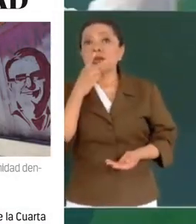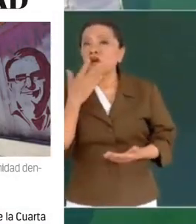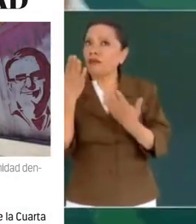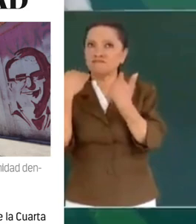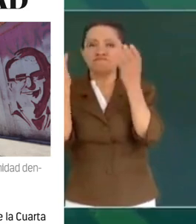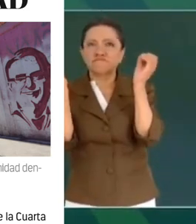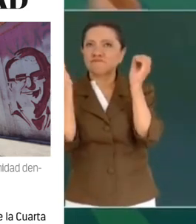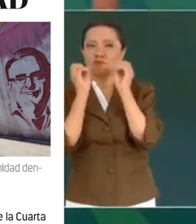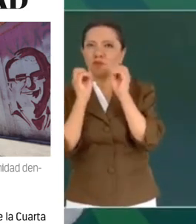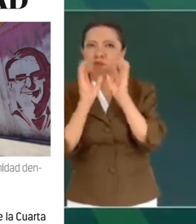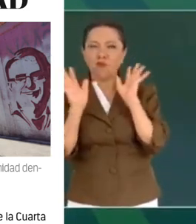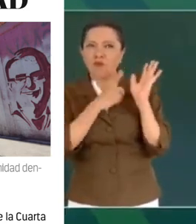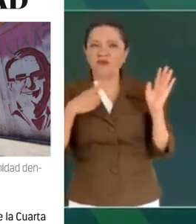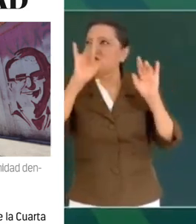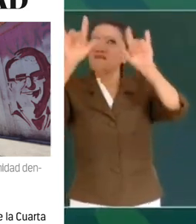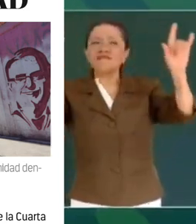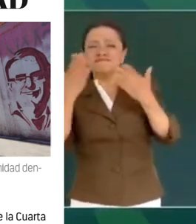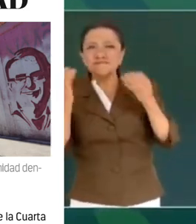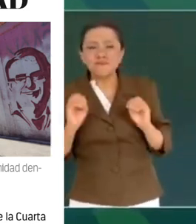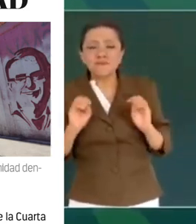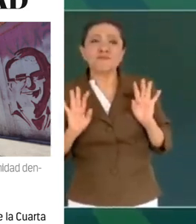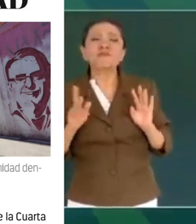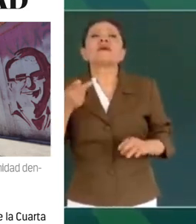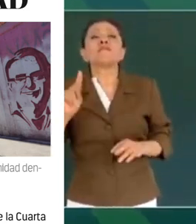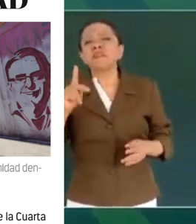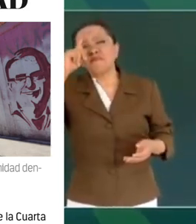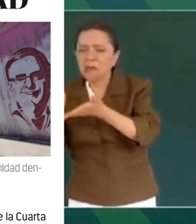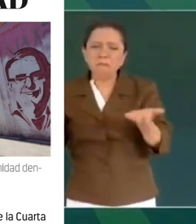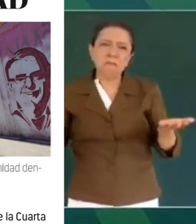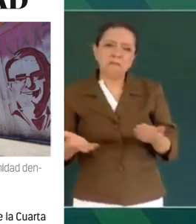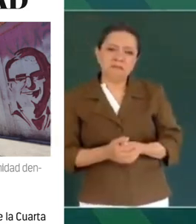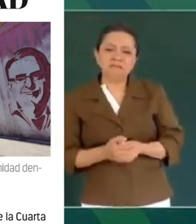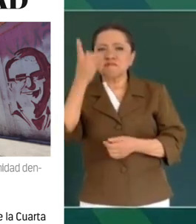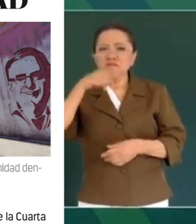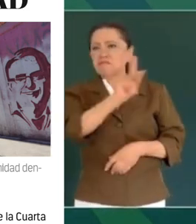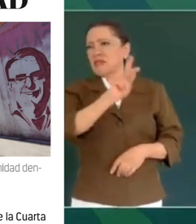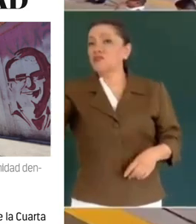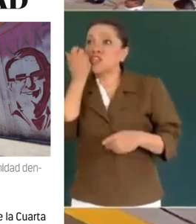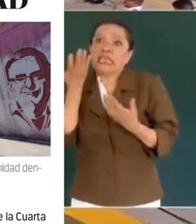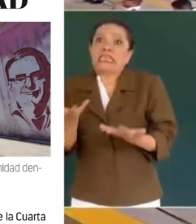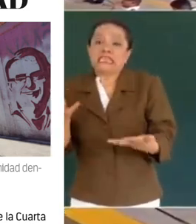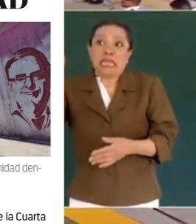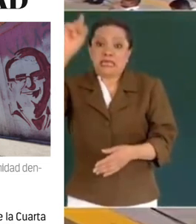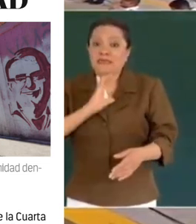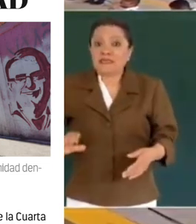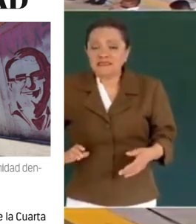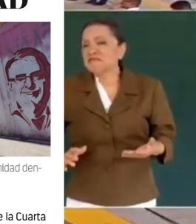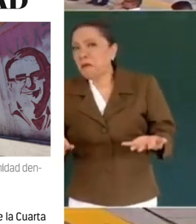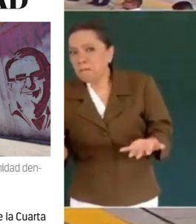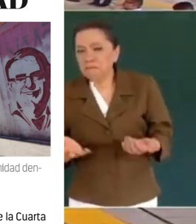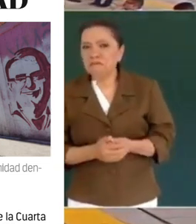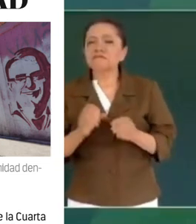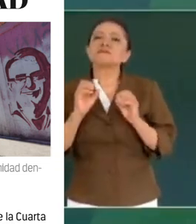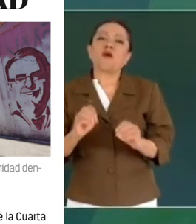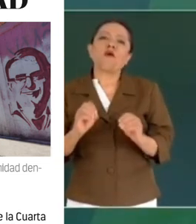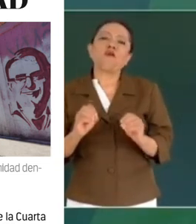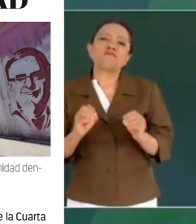hubiese esa publicidad. No creo que les ayude mucho a los aspirantes, ni a los que